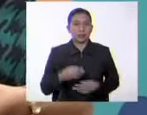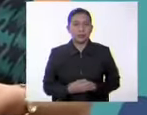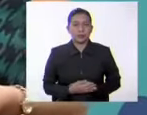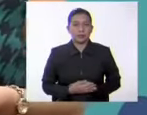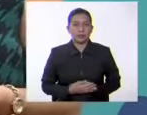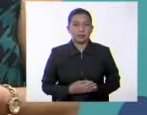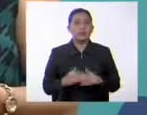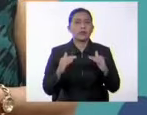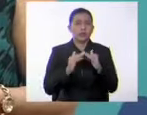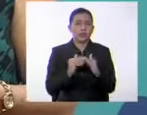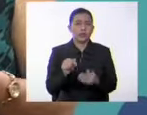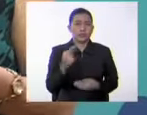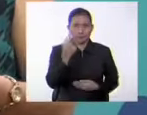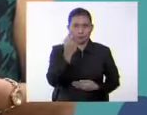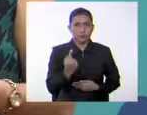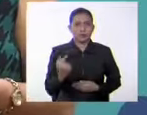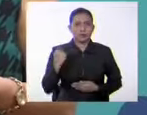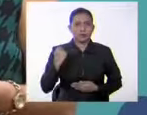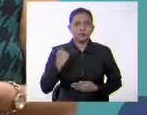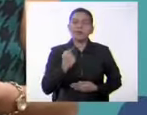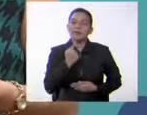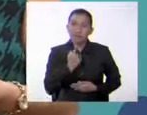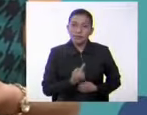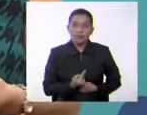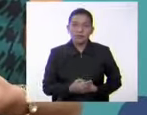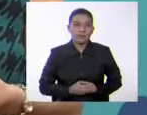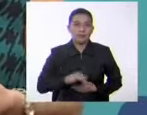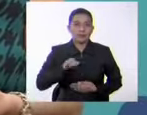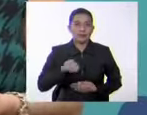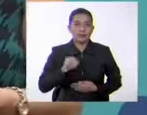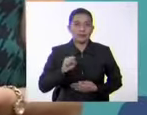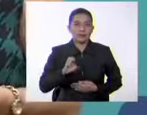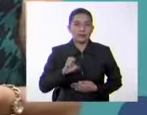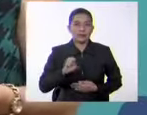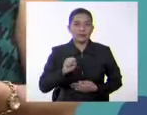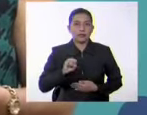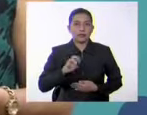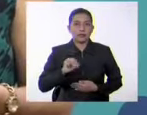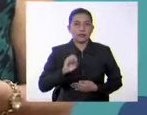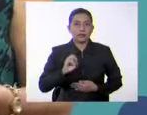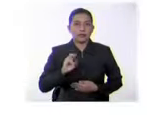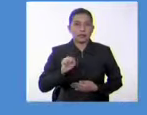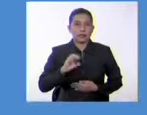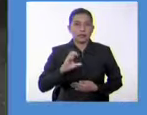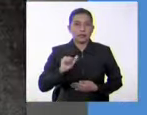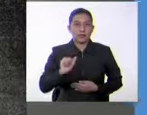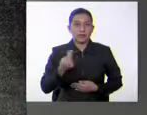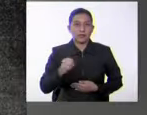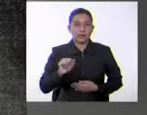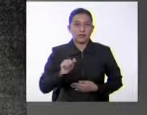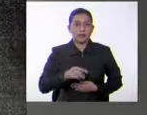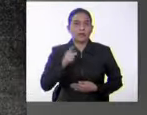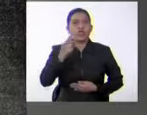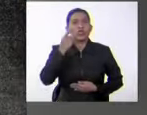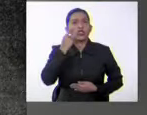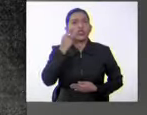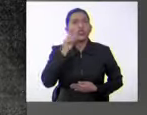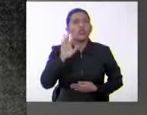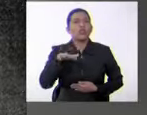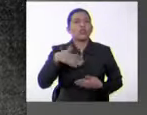también importante acá, que es José Simeón Cañas. Es un prócer nacido en Zacatecoluca, pero